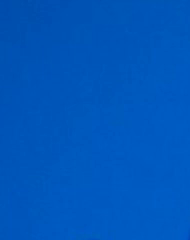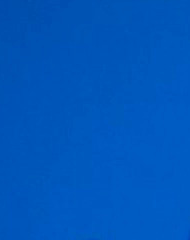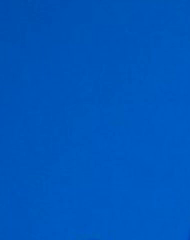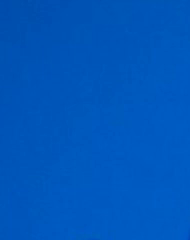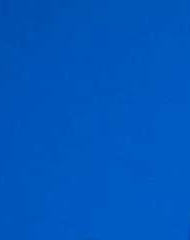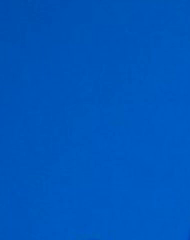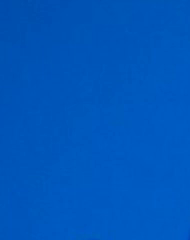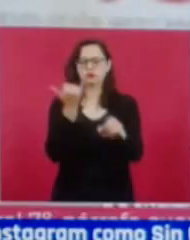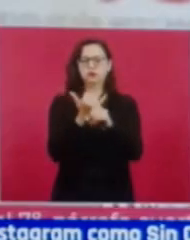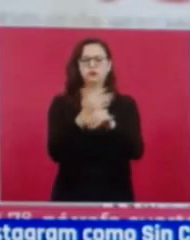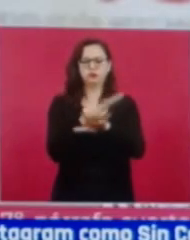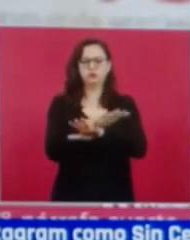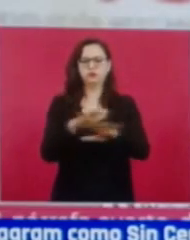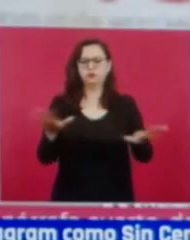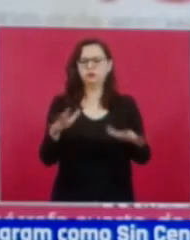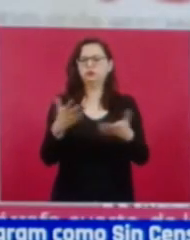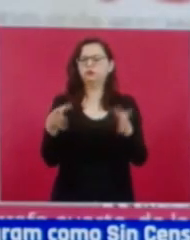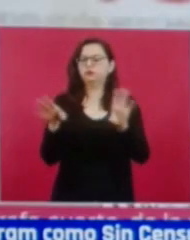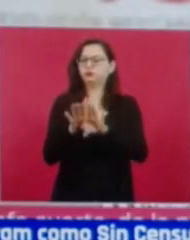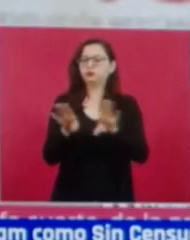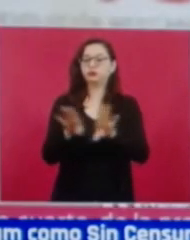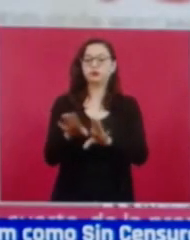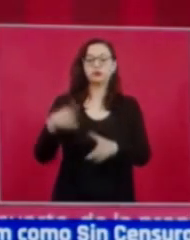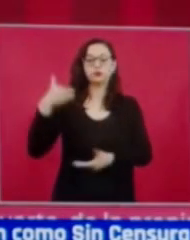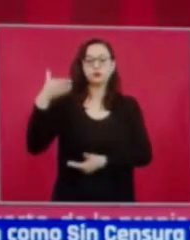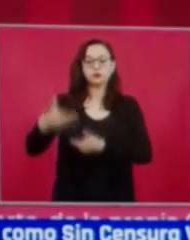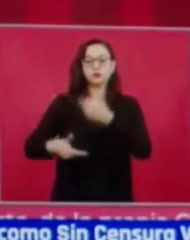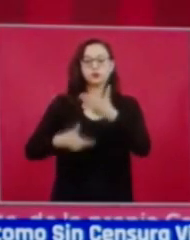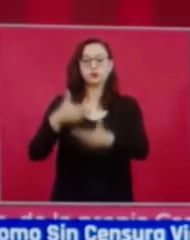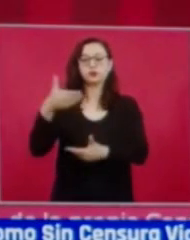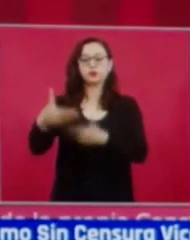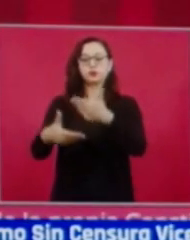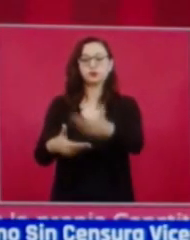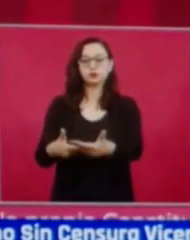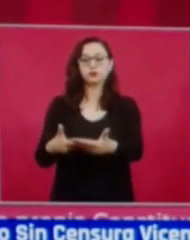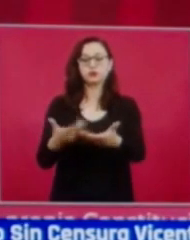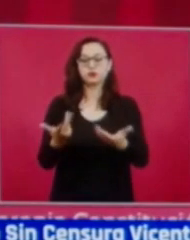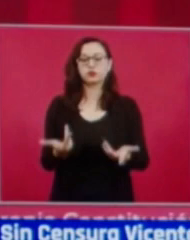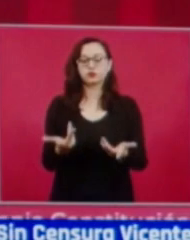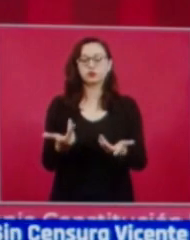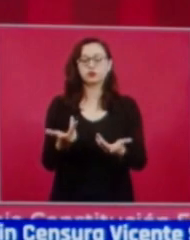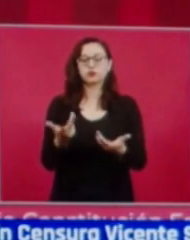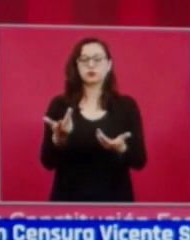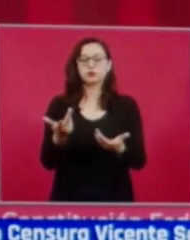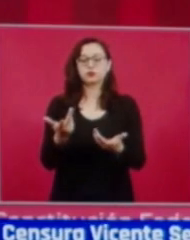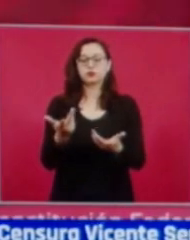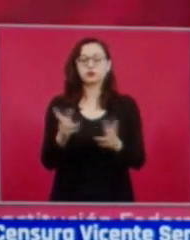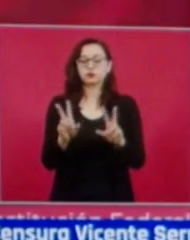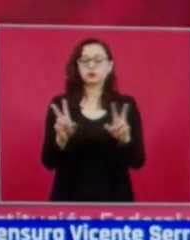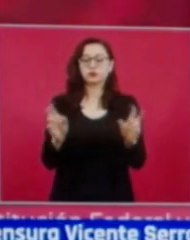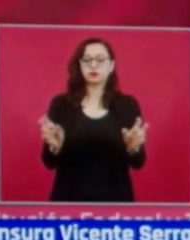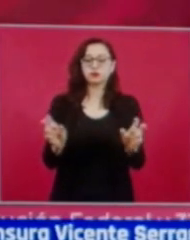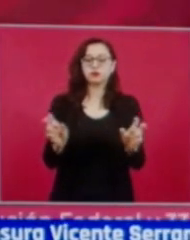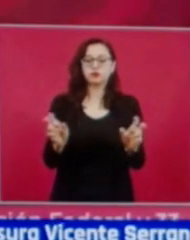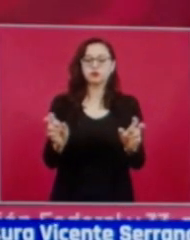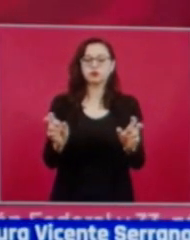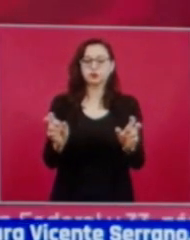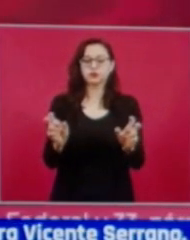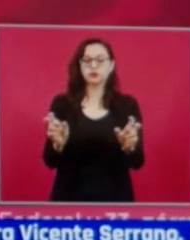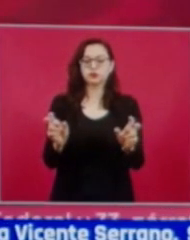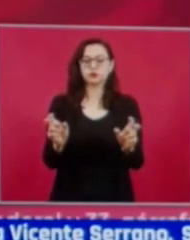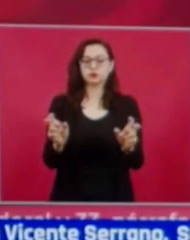de audiencia que realmente nos merecemos, ¿sí? Ellos estarían prácticamente en